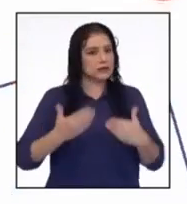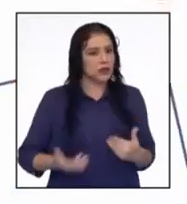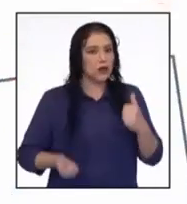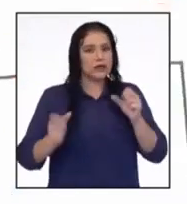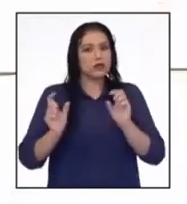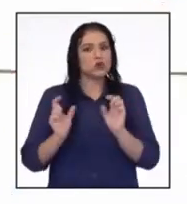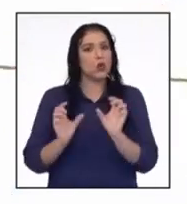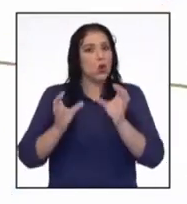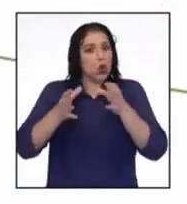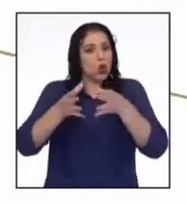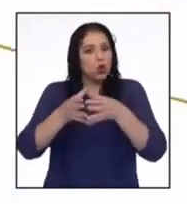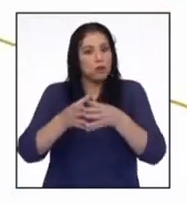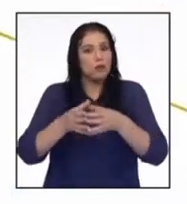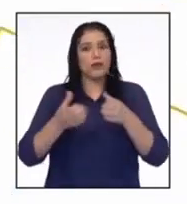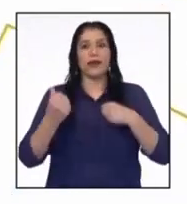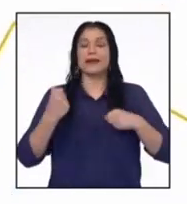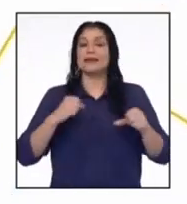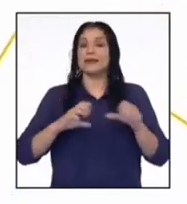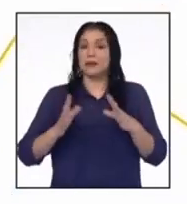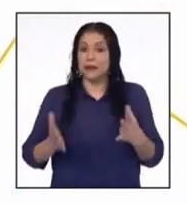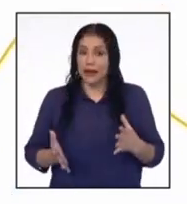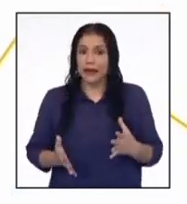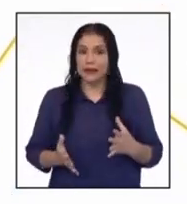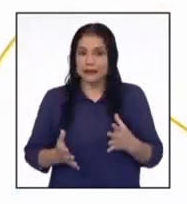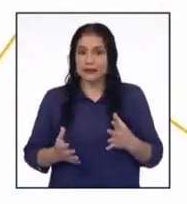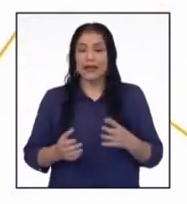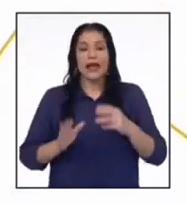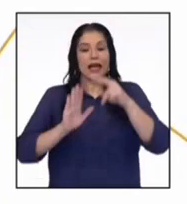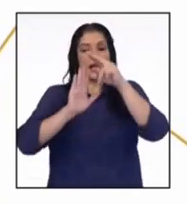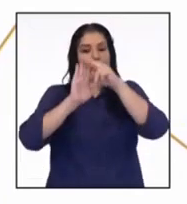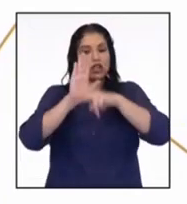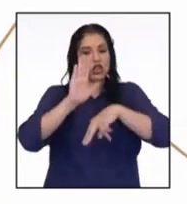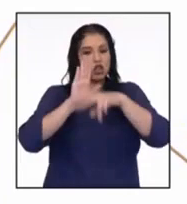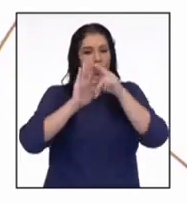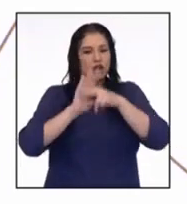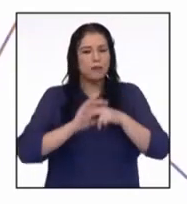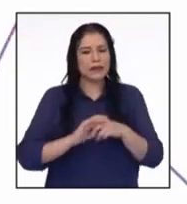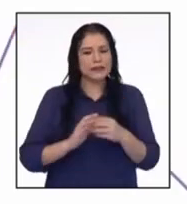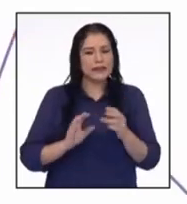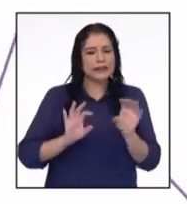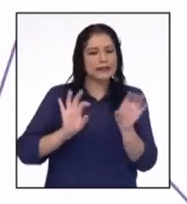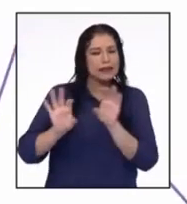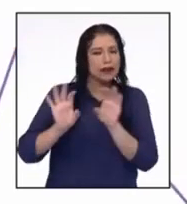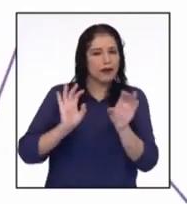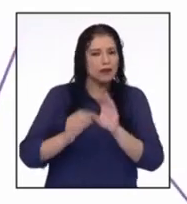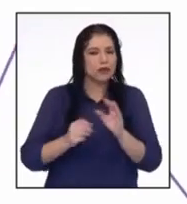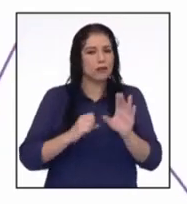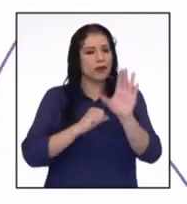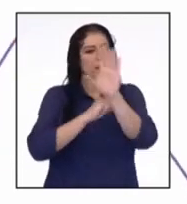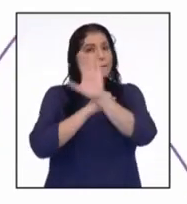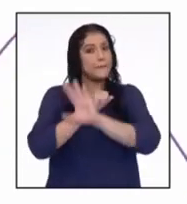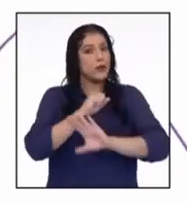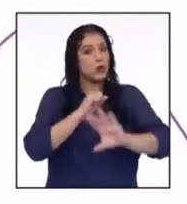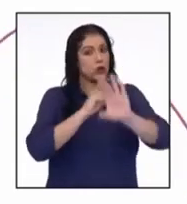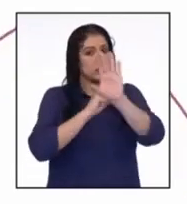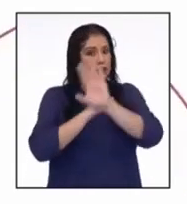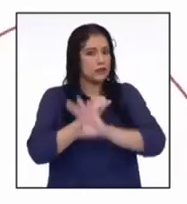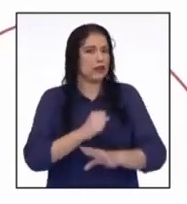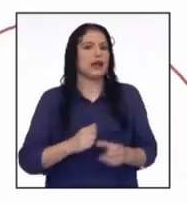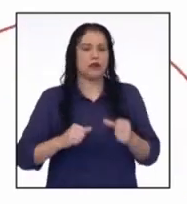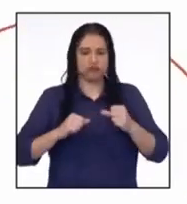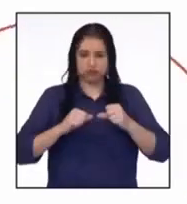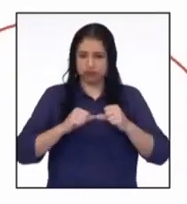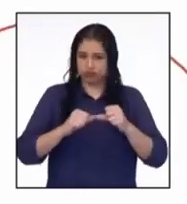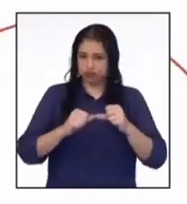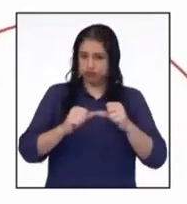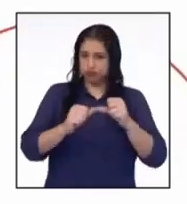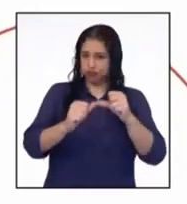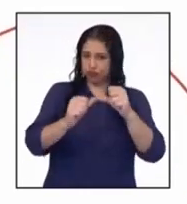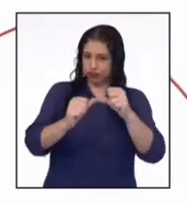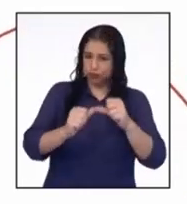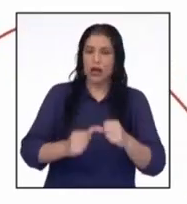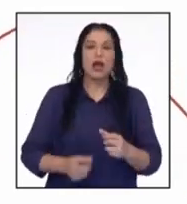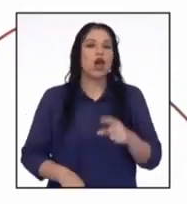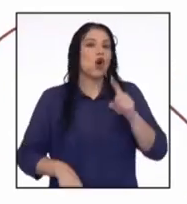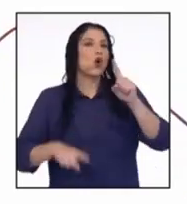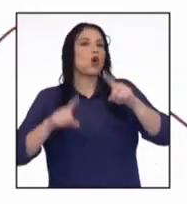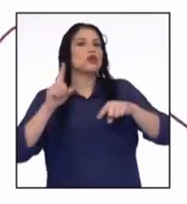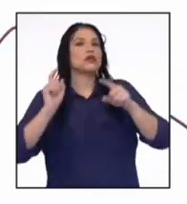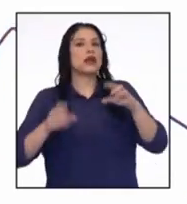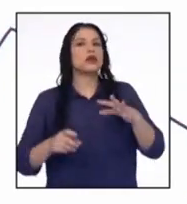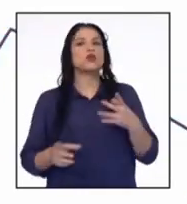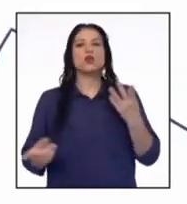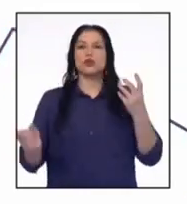el conjunto de actividades y medidas diseñadas para protegernos de manera permanente contra